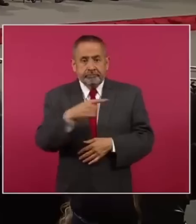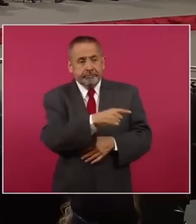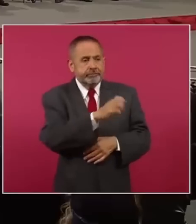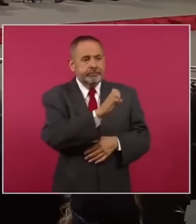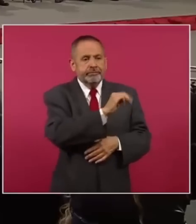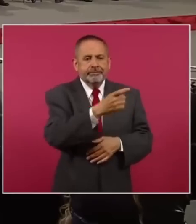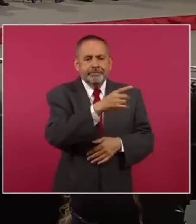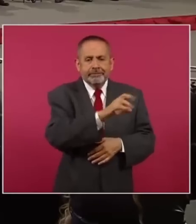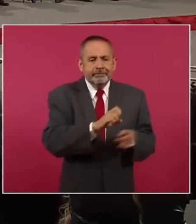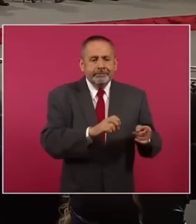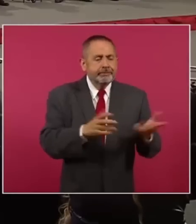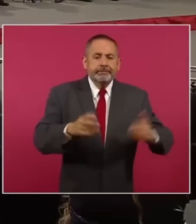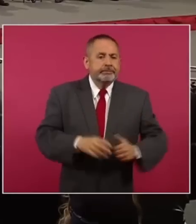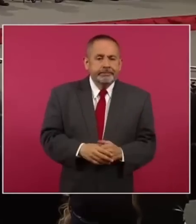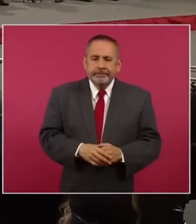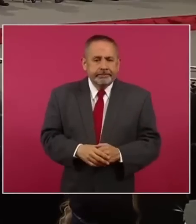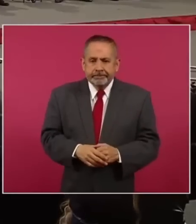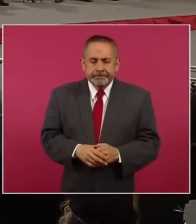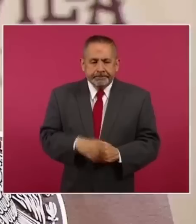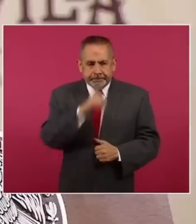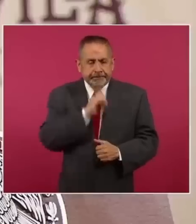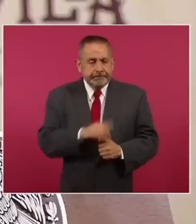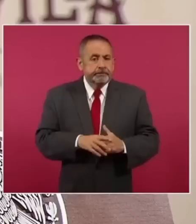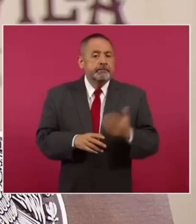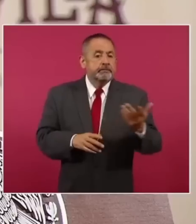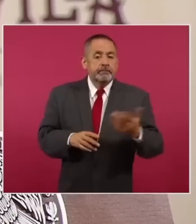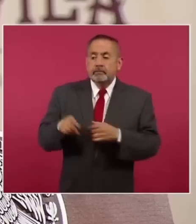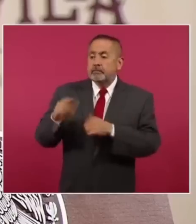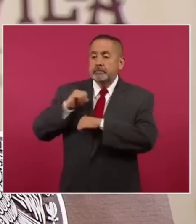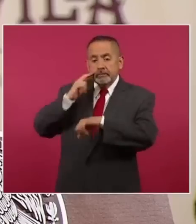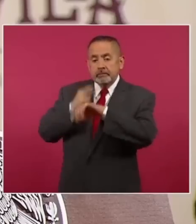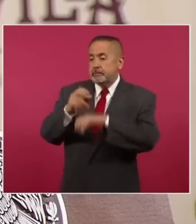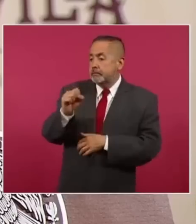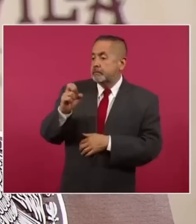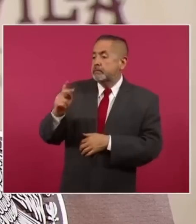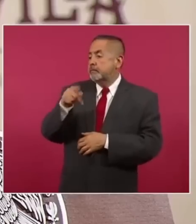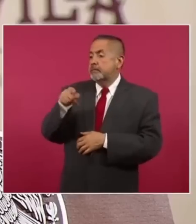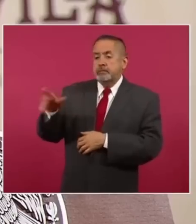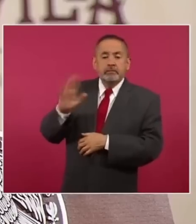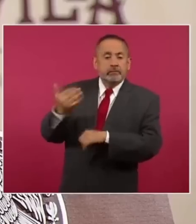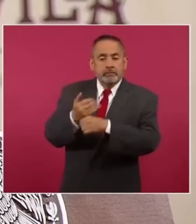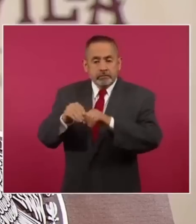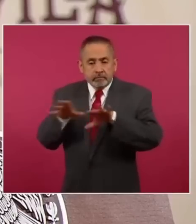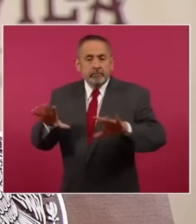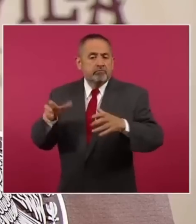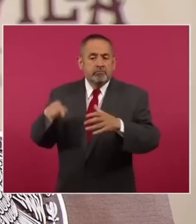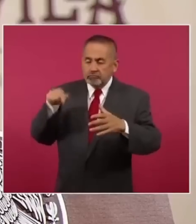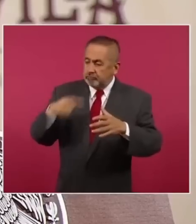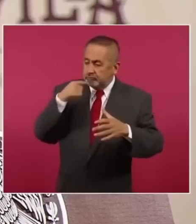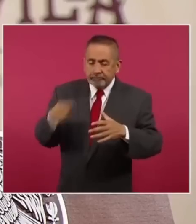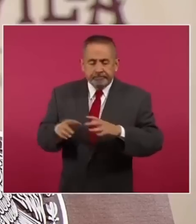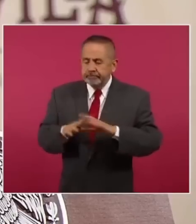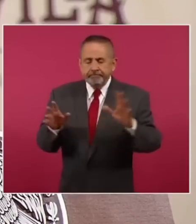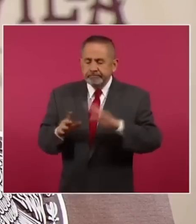verdad. El órgano interno de control de la Secretaría de Educación Pública realizó un análisis de la información y determinó que